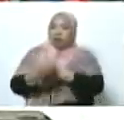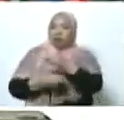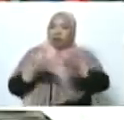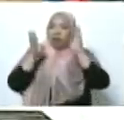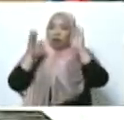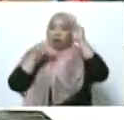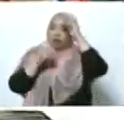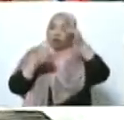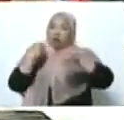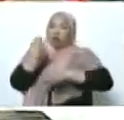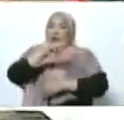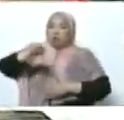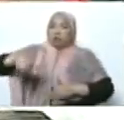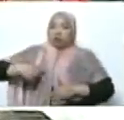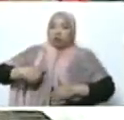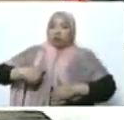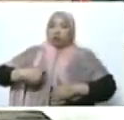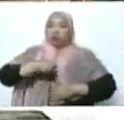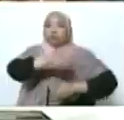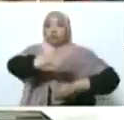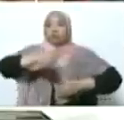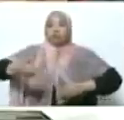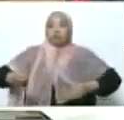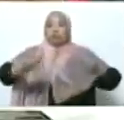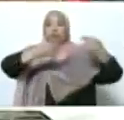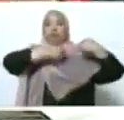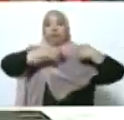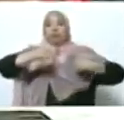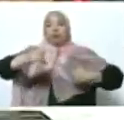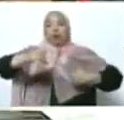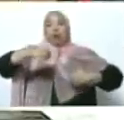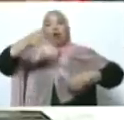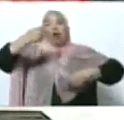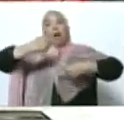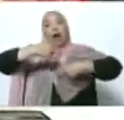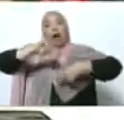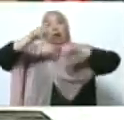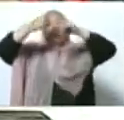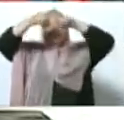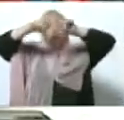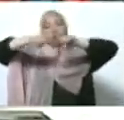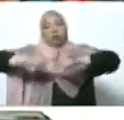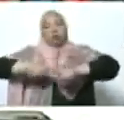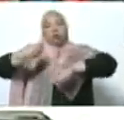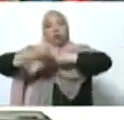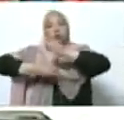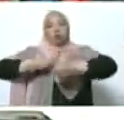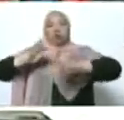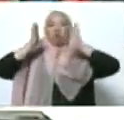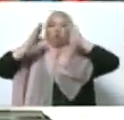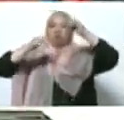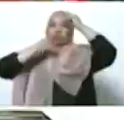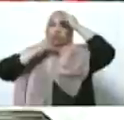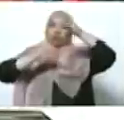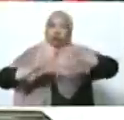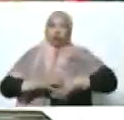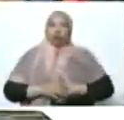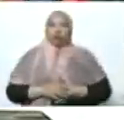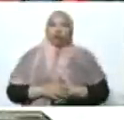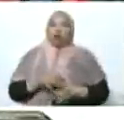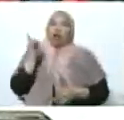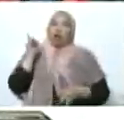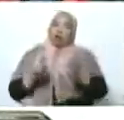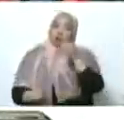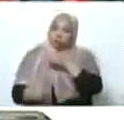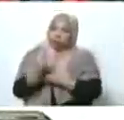las otras. Cada uno de los responsables tiene una estadística, cuántos se han atendido, cómo se han atendido. ¿Hay alguna